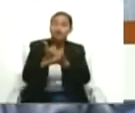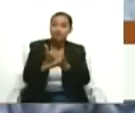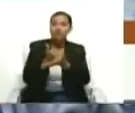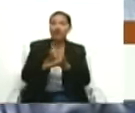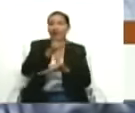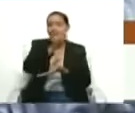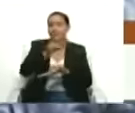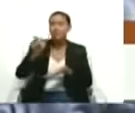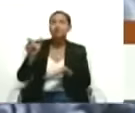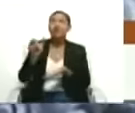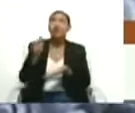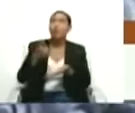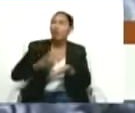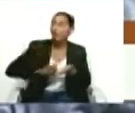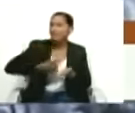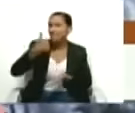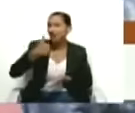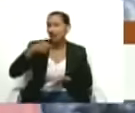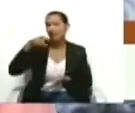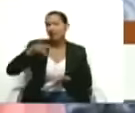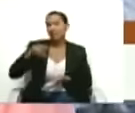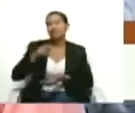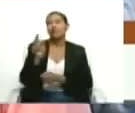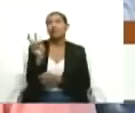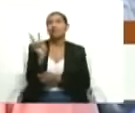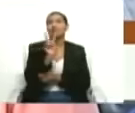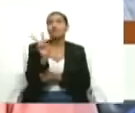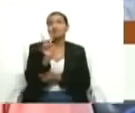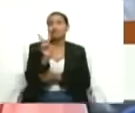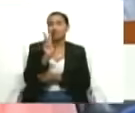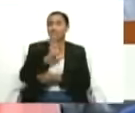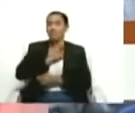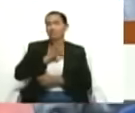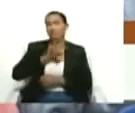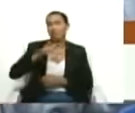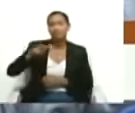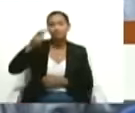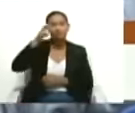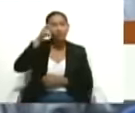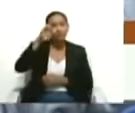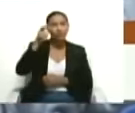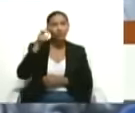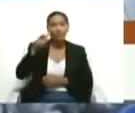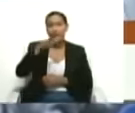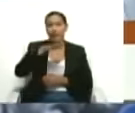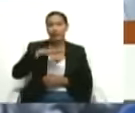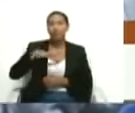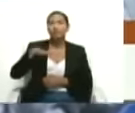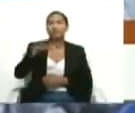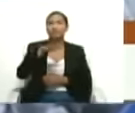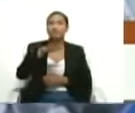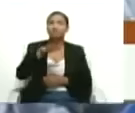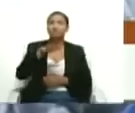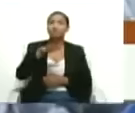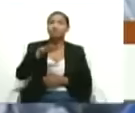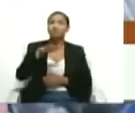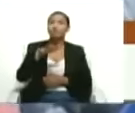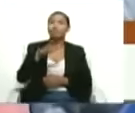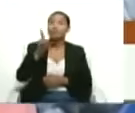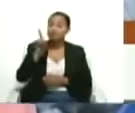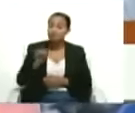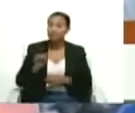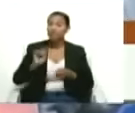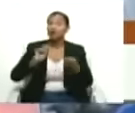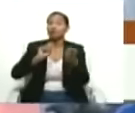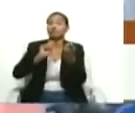profundo de nuestro territorio y de nuestro pueblo. Es una T que tiene que ver también, es una